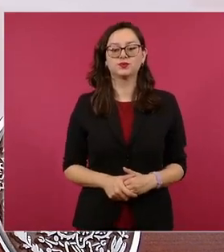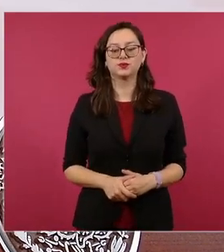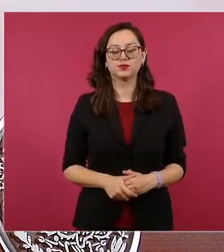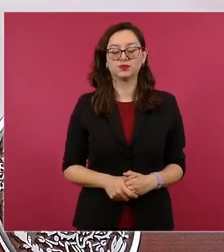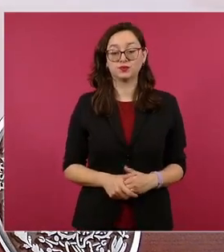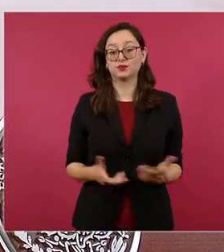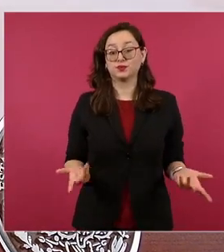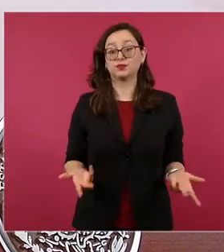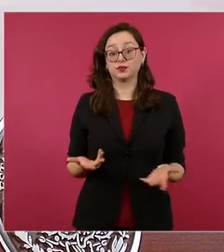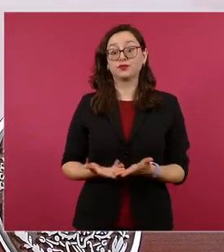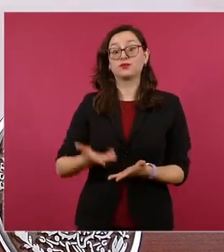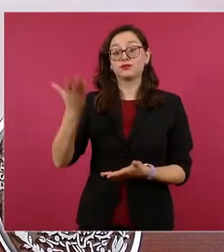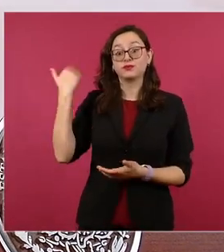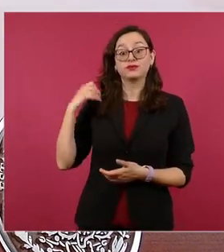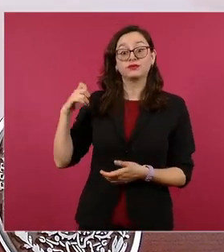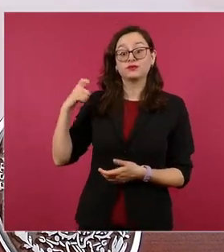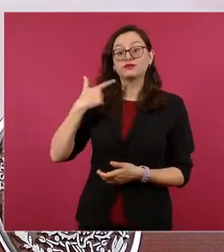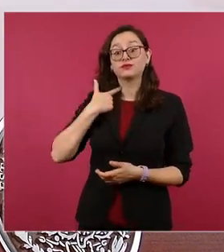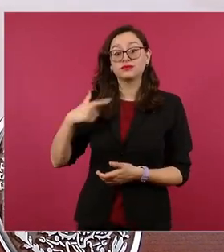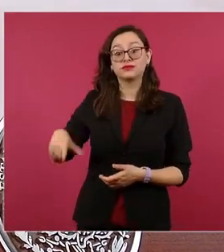porque esa era la tónica,